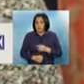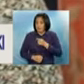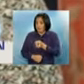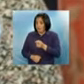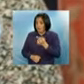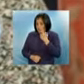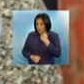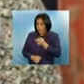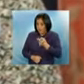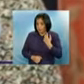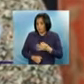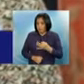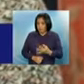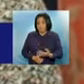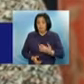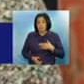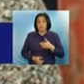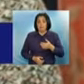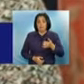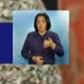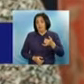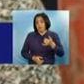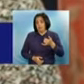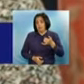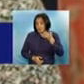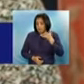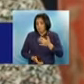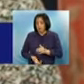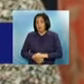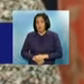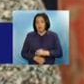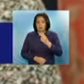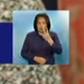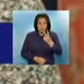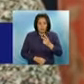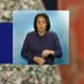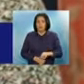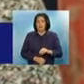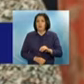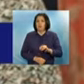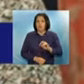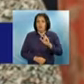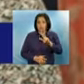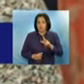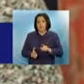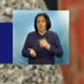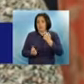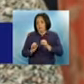siempre me llamó, ¿no? 2-3 veces por día.